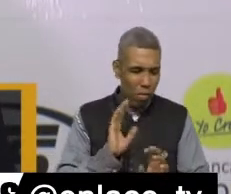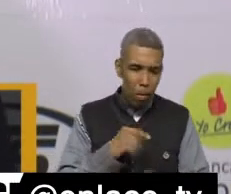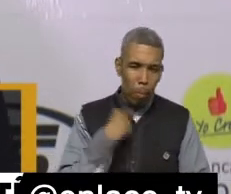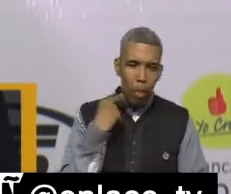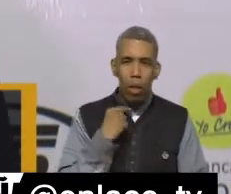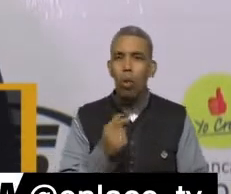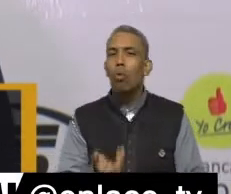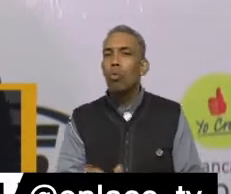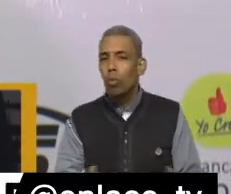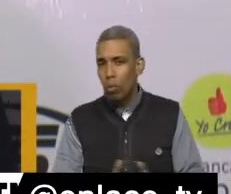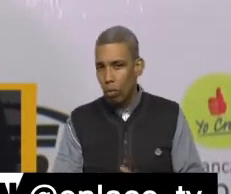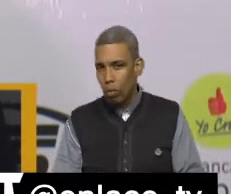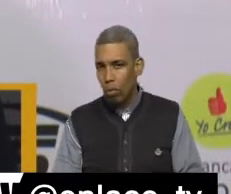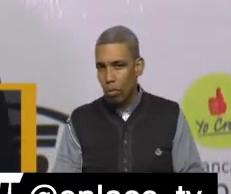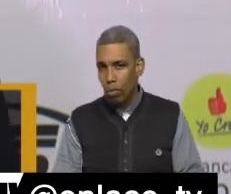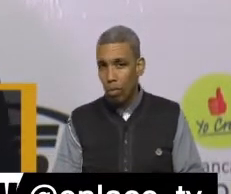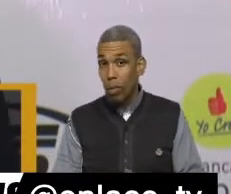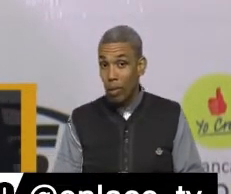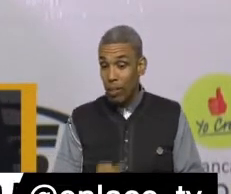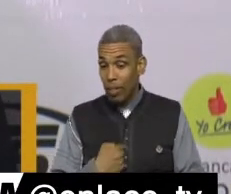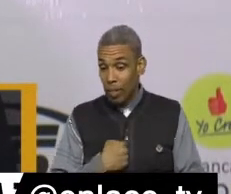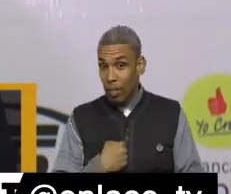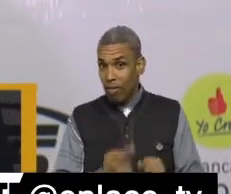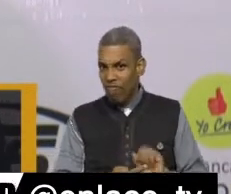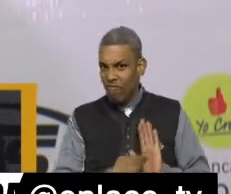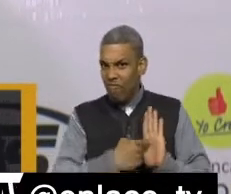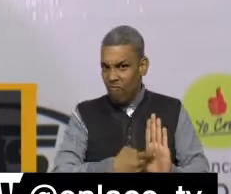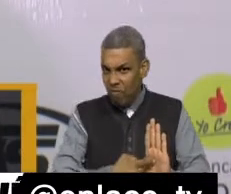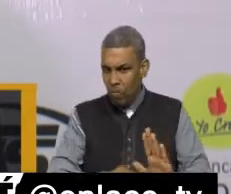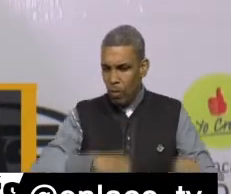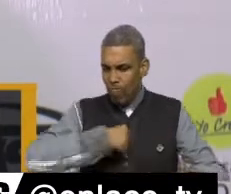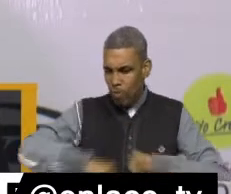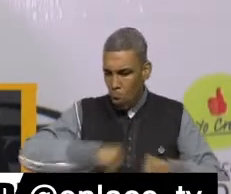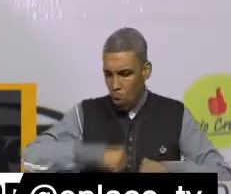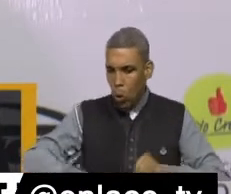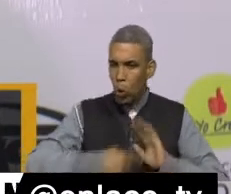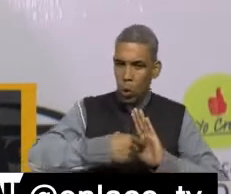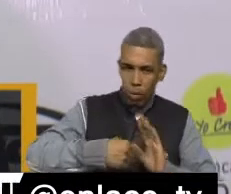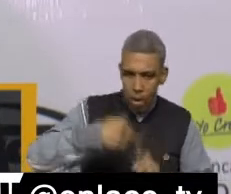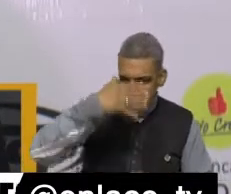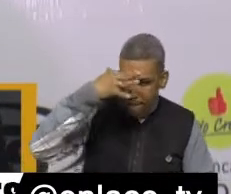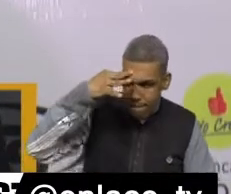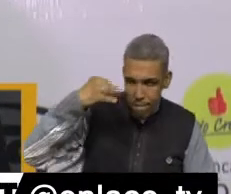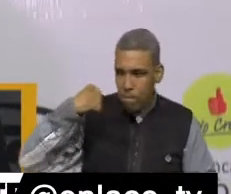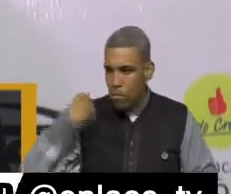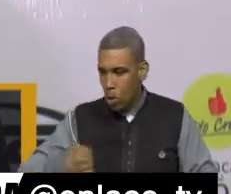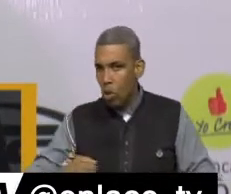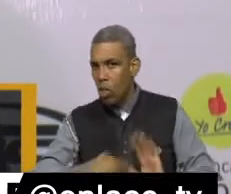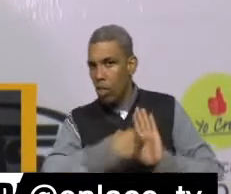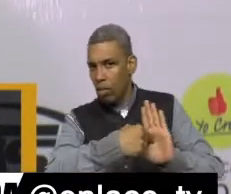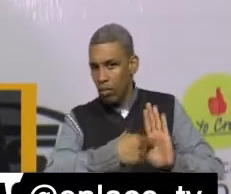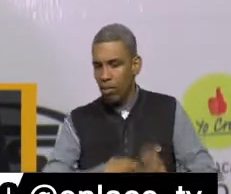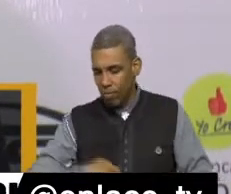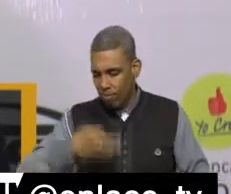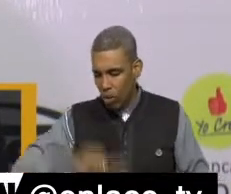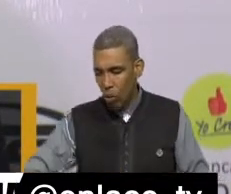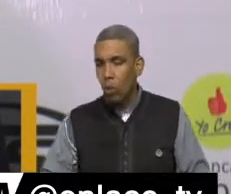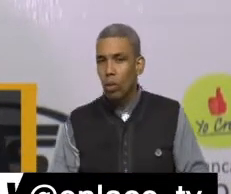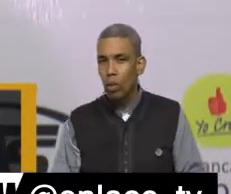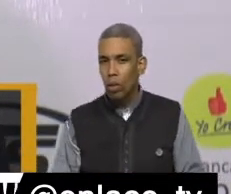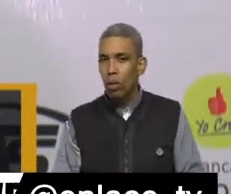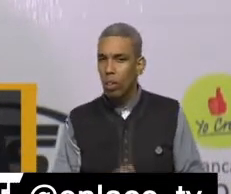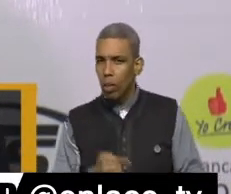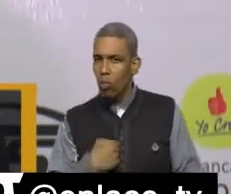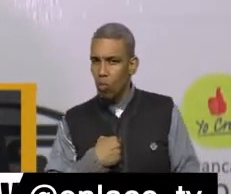es demostrándole nosotros desde adentro hacia afuera, esa es la realidad. Y bueno, en eso aspiramos, no tengo duda que los jugadores